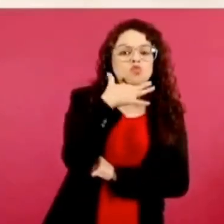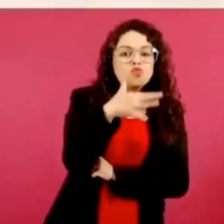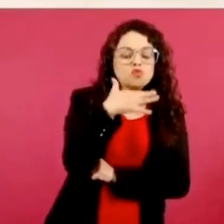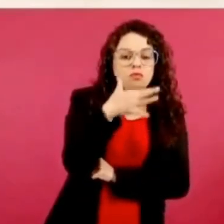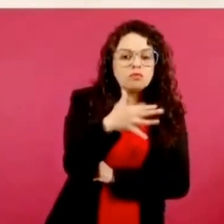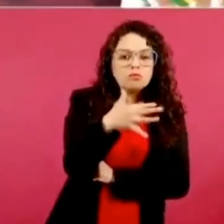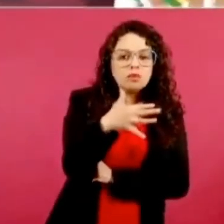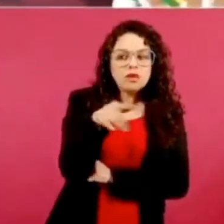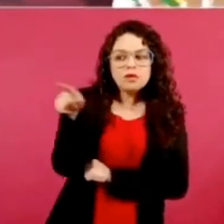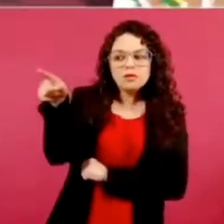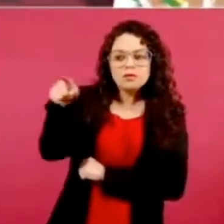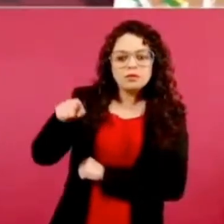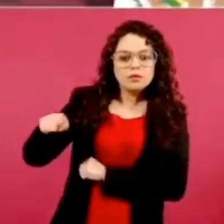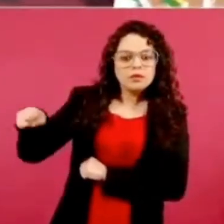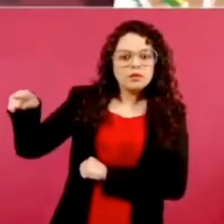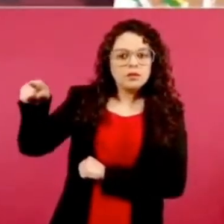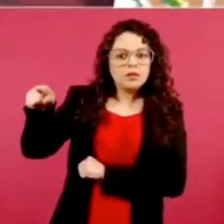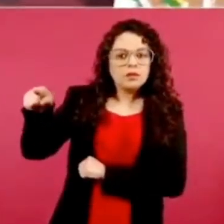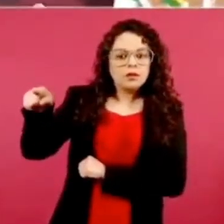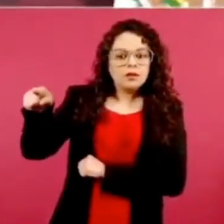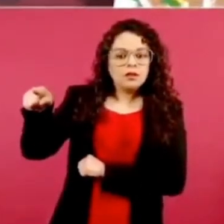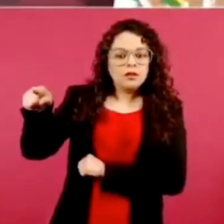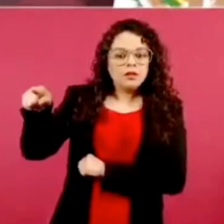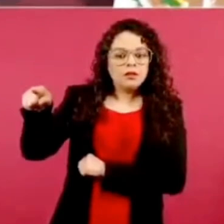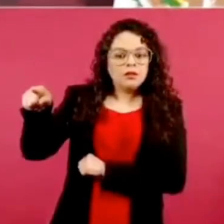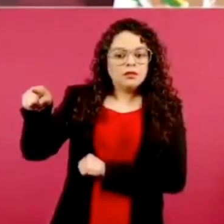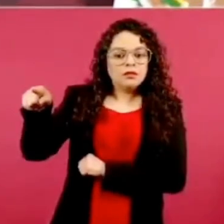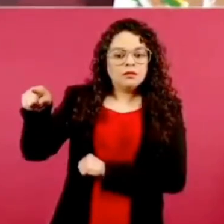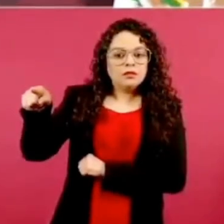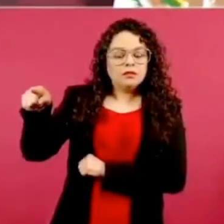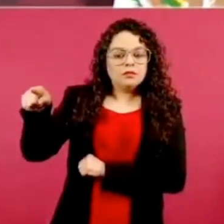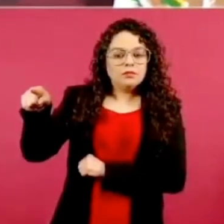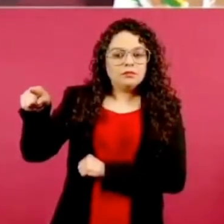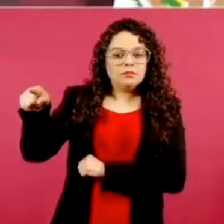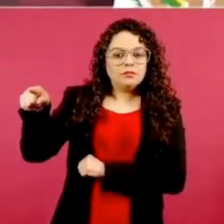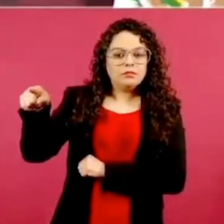empiezan a recibir lo que antes